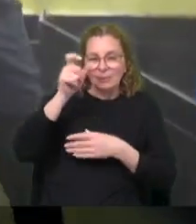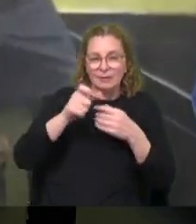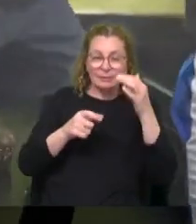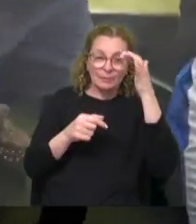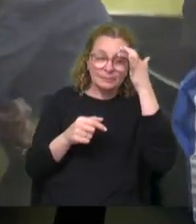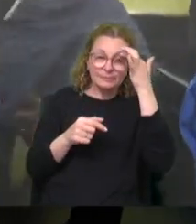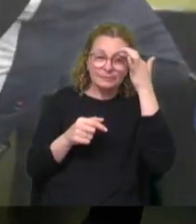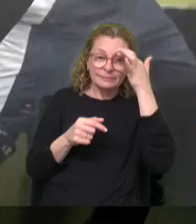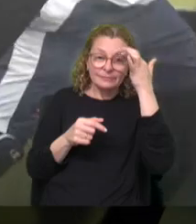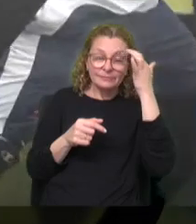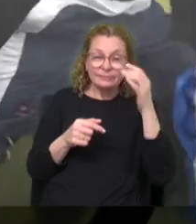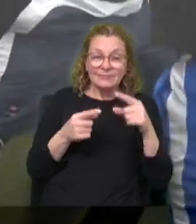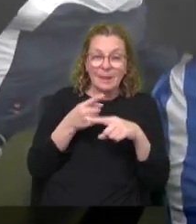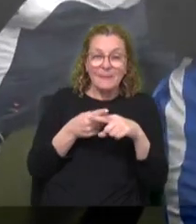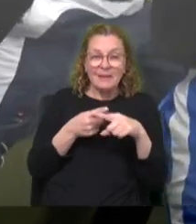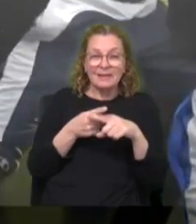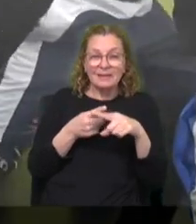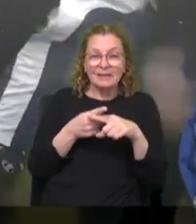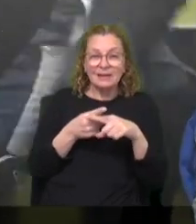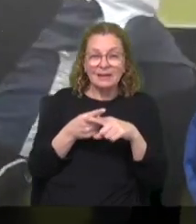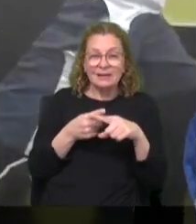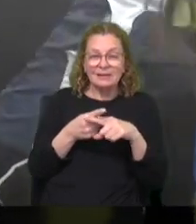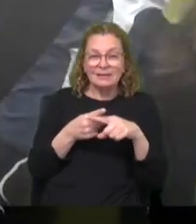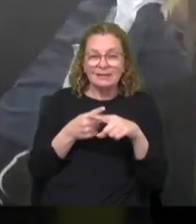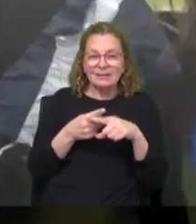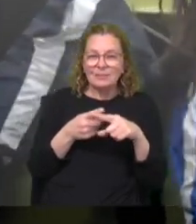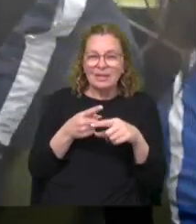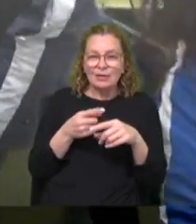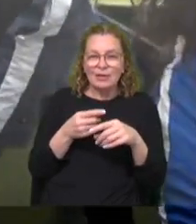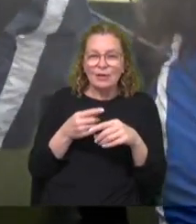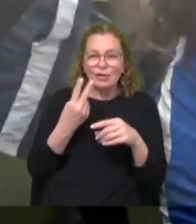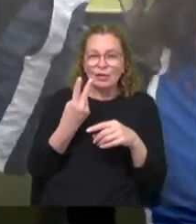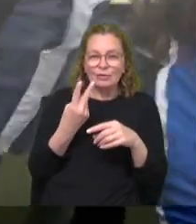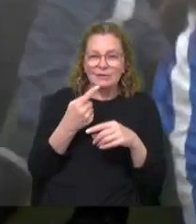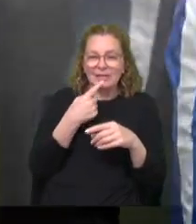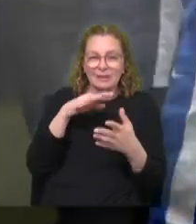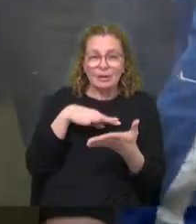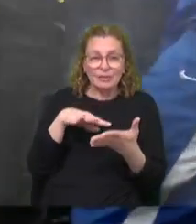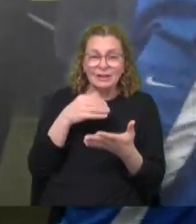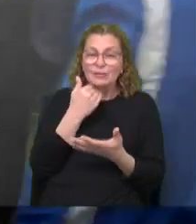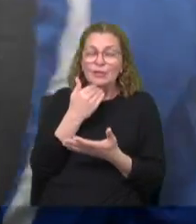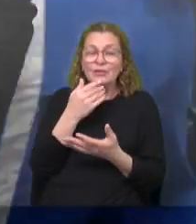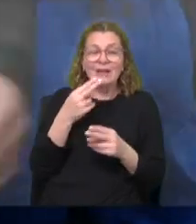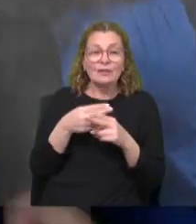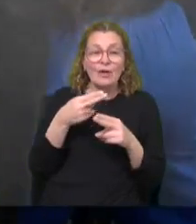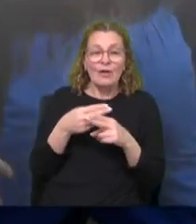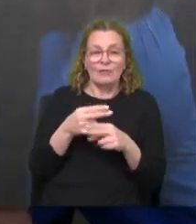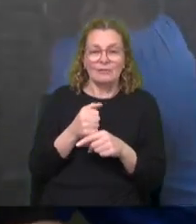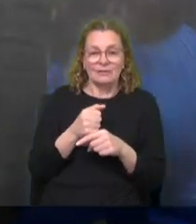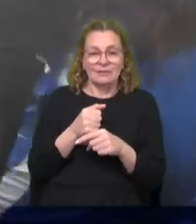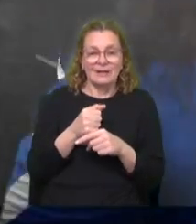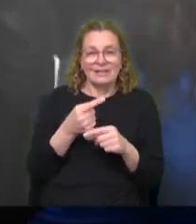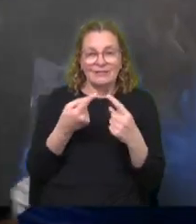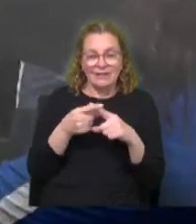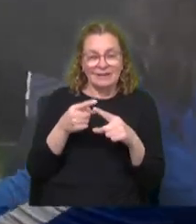llama, en el medio va a haber una Kiki Session. Dos categorías, las leo porque yo no sé exactamente cómo se llaman, Runaway y Vogue,